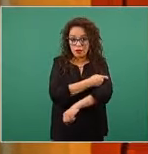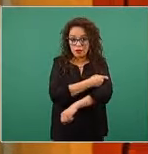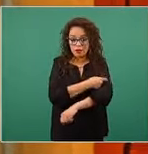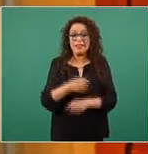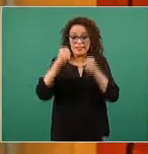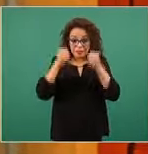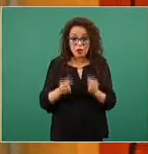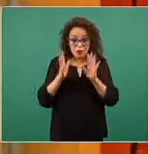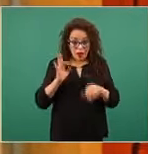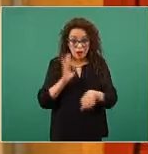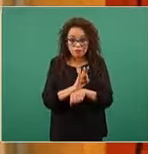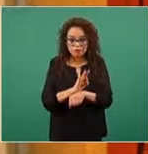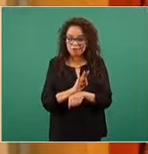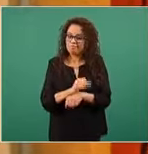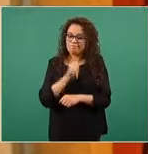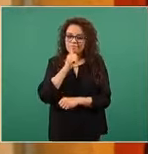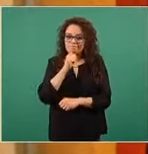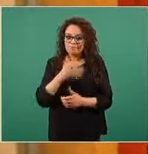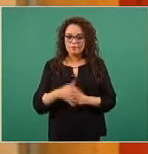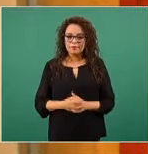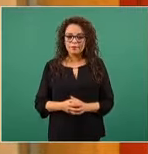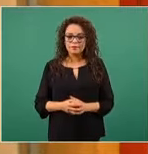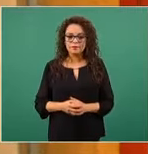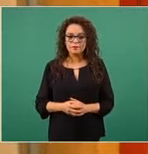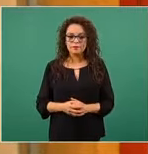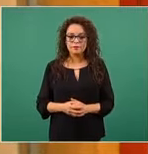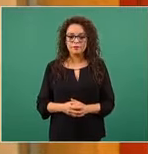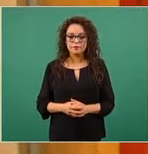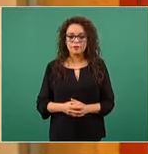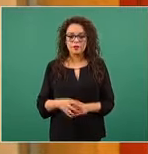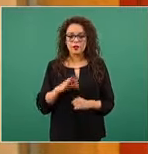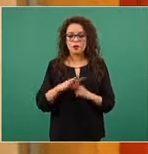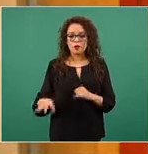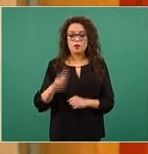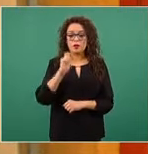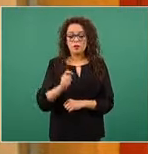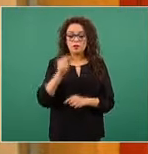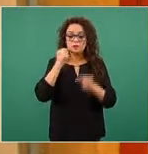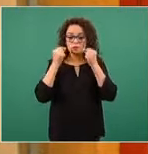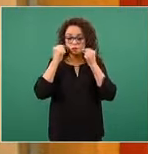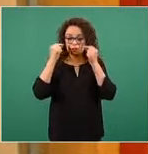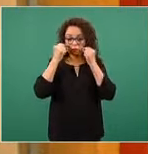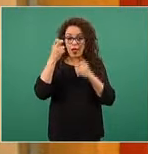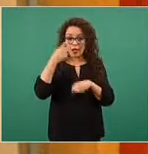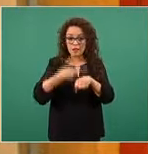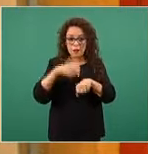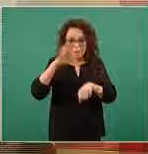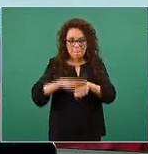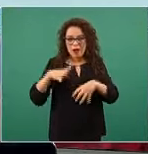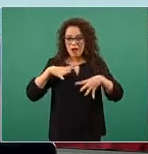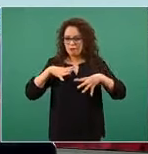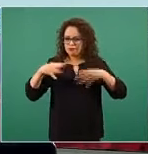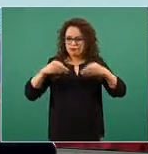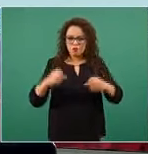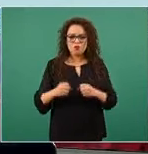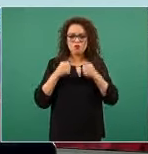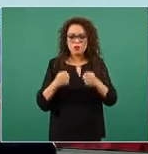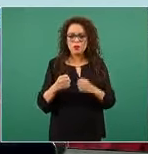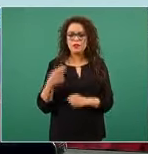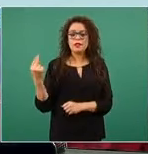protegida. Finalmente, sarampión, por ser una de las enfermedades más transmisibles, se necesita tener